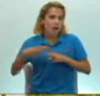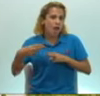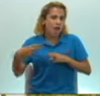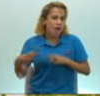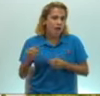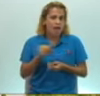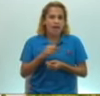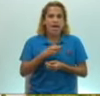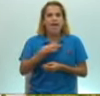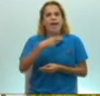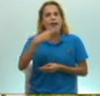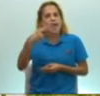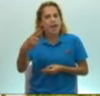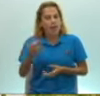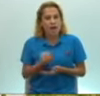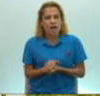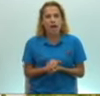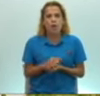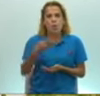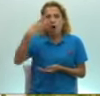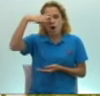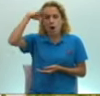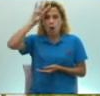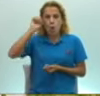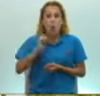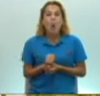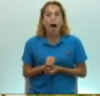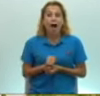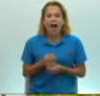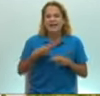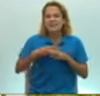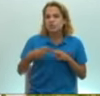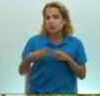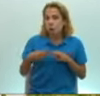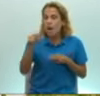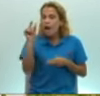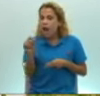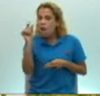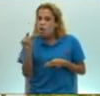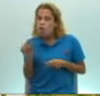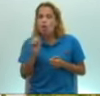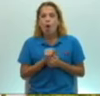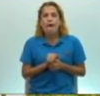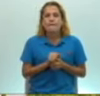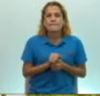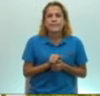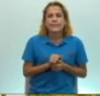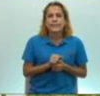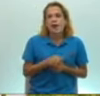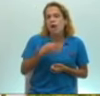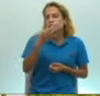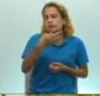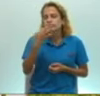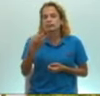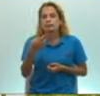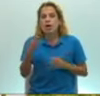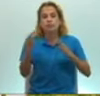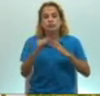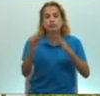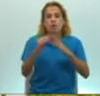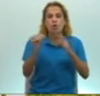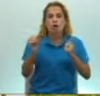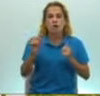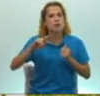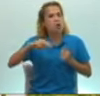héroe nacional, que en este artículo fundacional, la historia del hombre contada por sus casas, que sigo insistiendo en que ustedes se